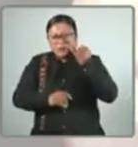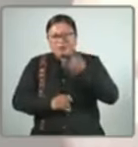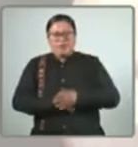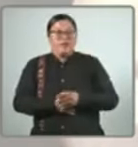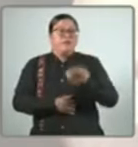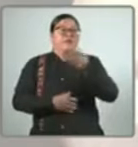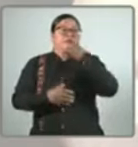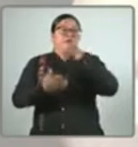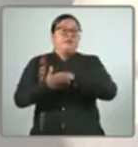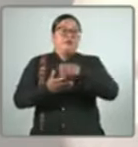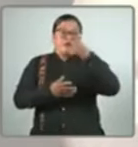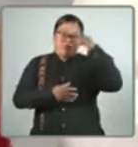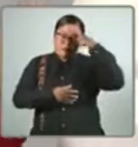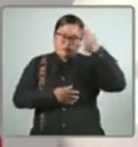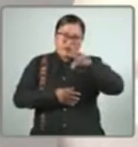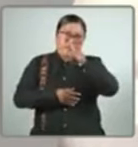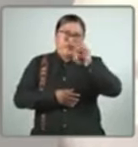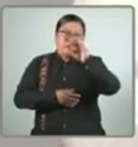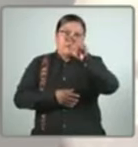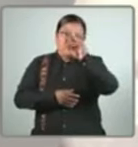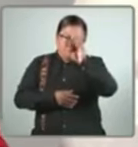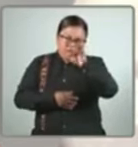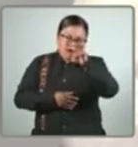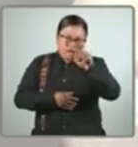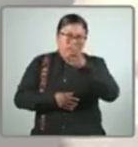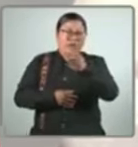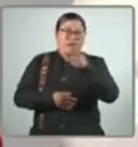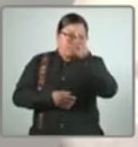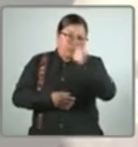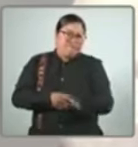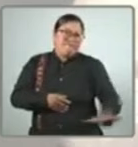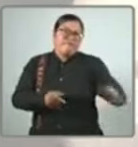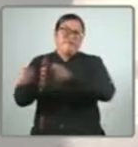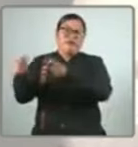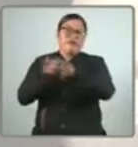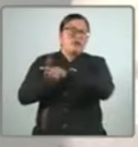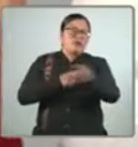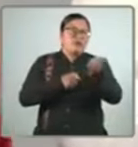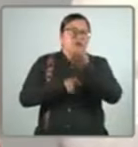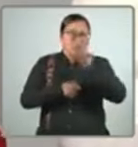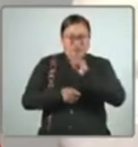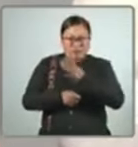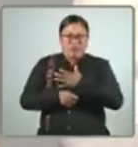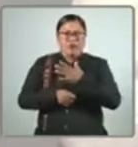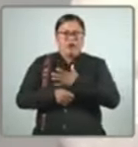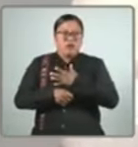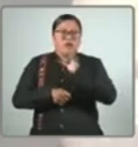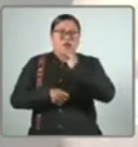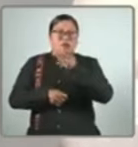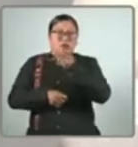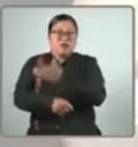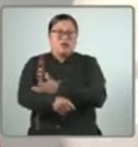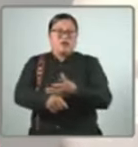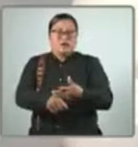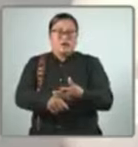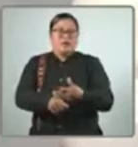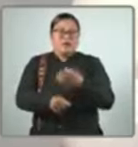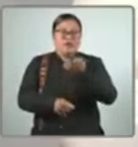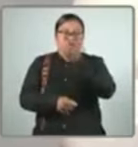la secretaria, la maestra Delfina Guzmán, que nos rige a todo el sector educativo, y su servidora, pero también padres, madres de familia